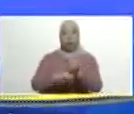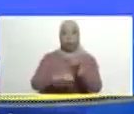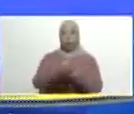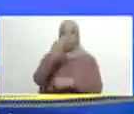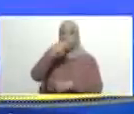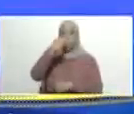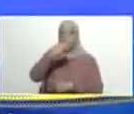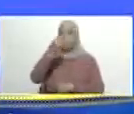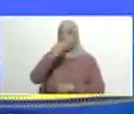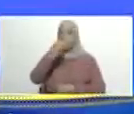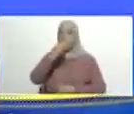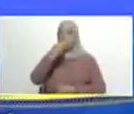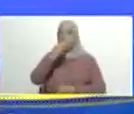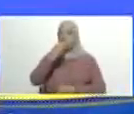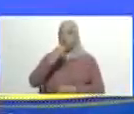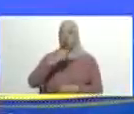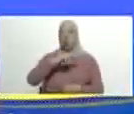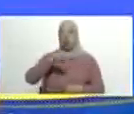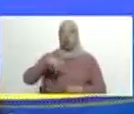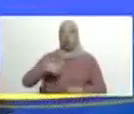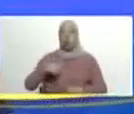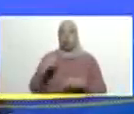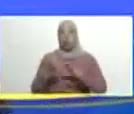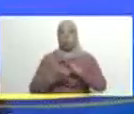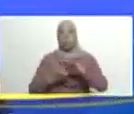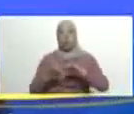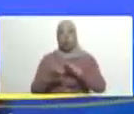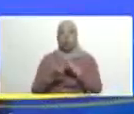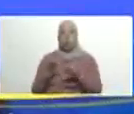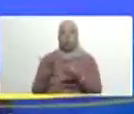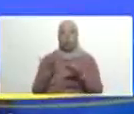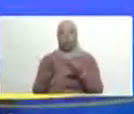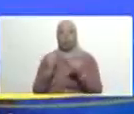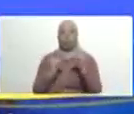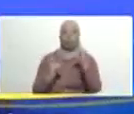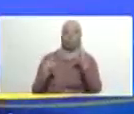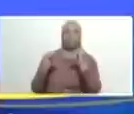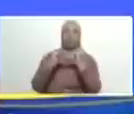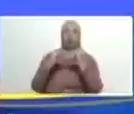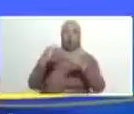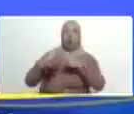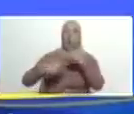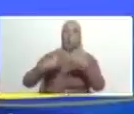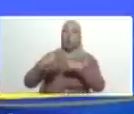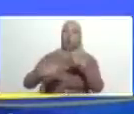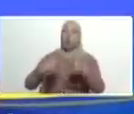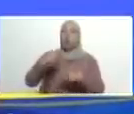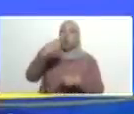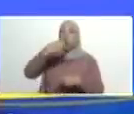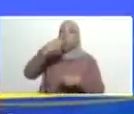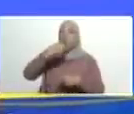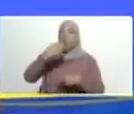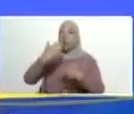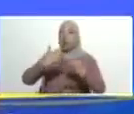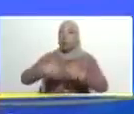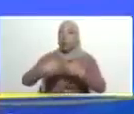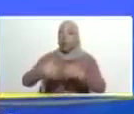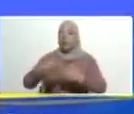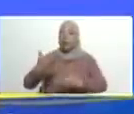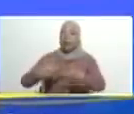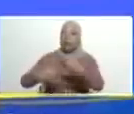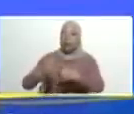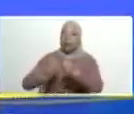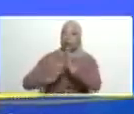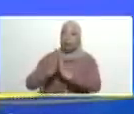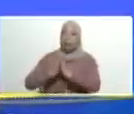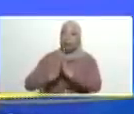Nuestros países confrontan problemas similares en cuanto a la producción de alimentos